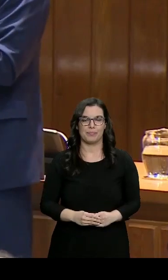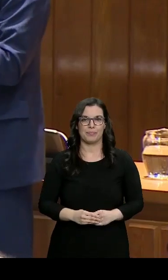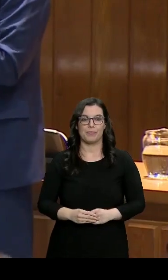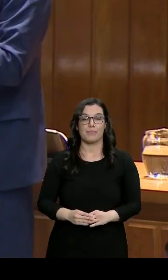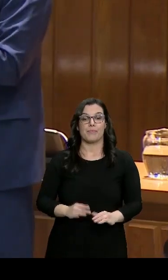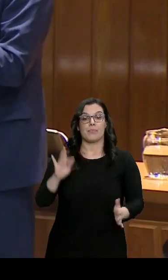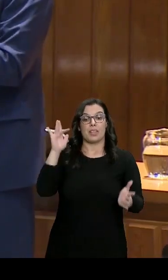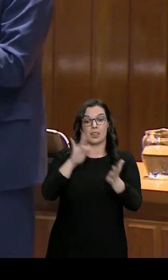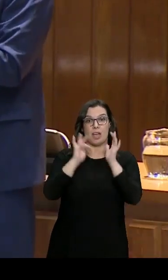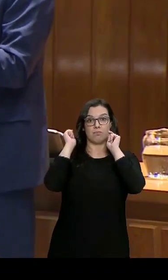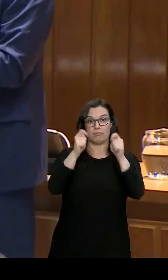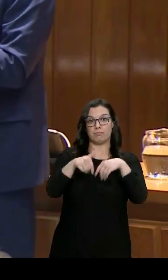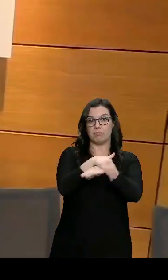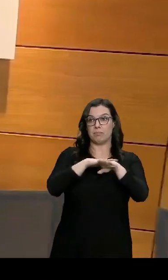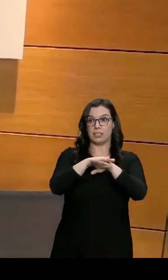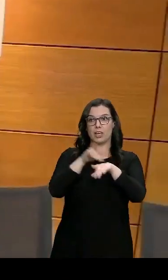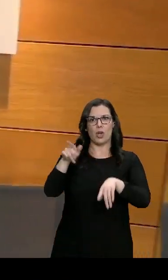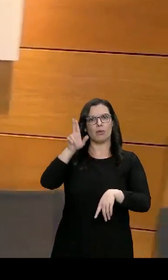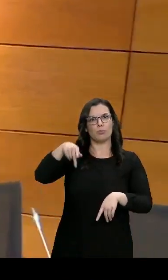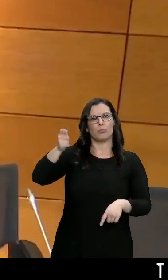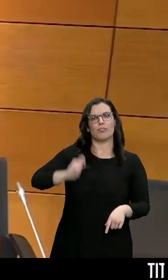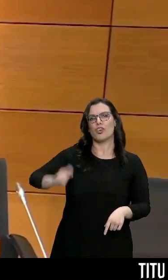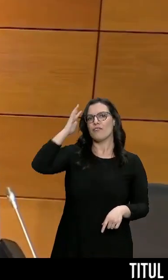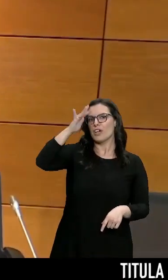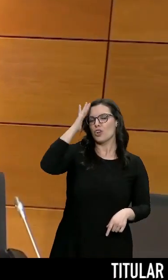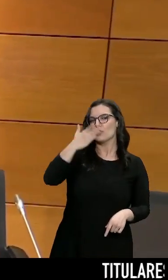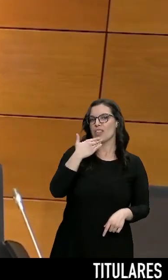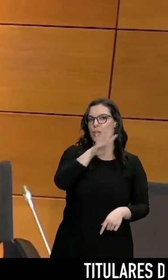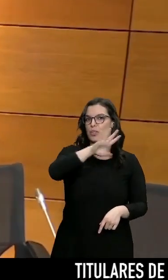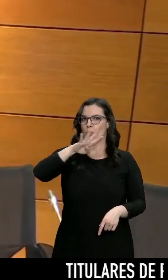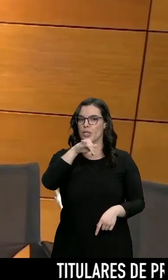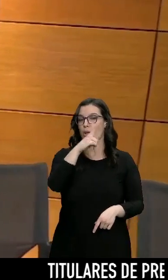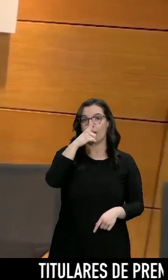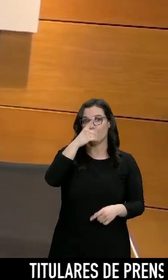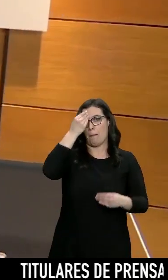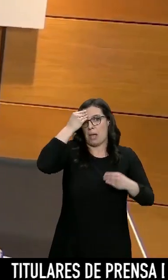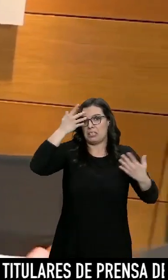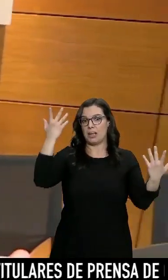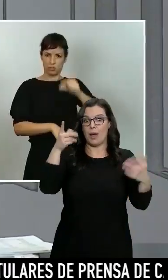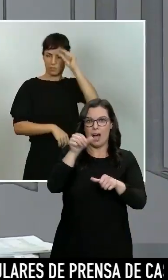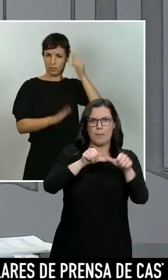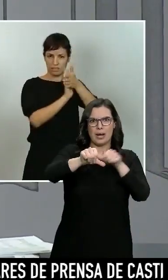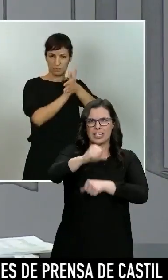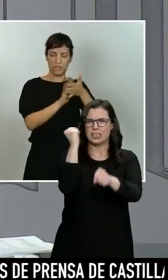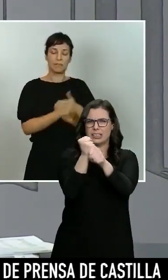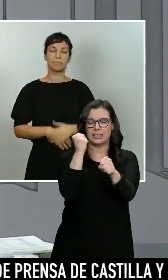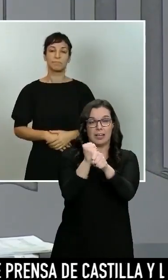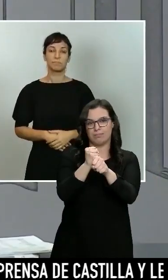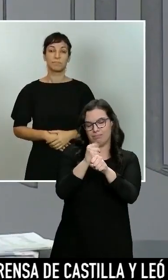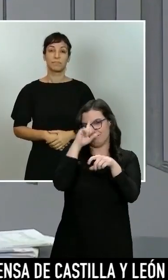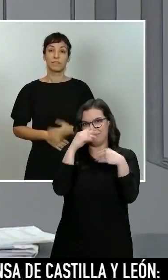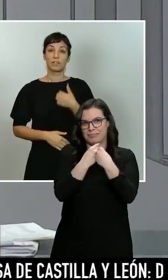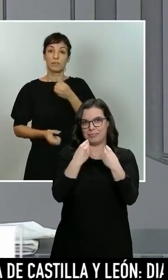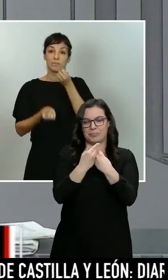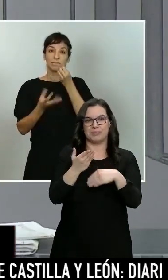El día que llegó al ministerio, este filósofo de 54 años no se imaginaba el desafío que iba a tener por delante. Seguimos muy